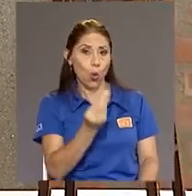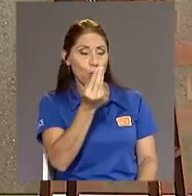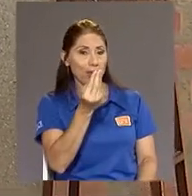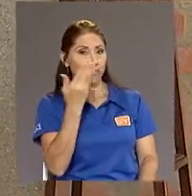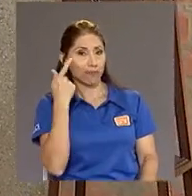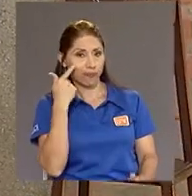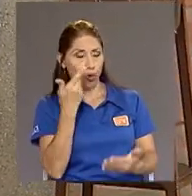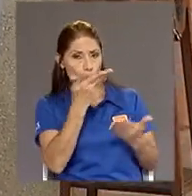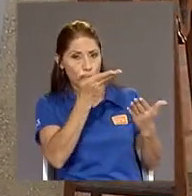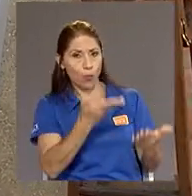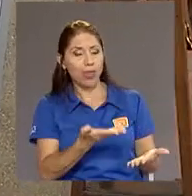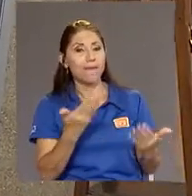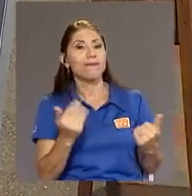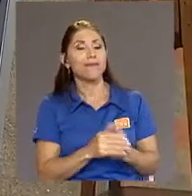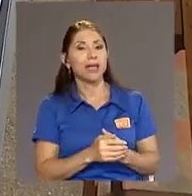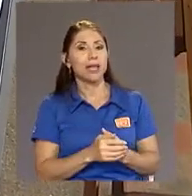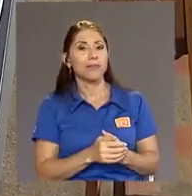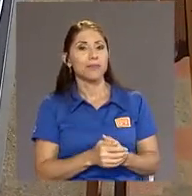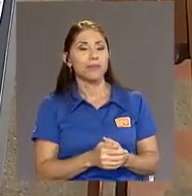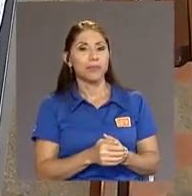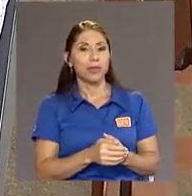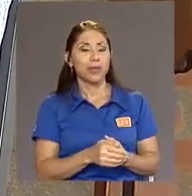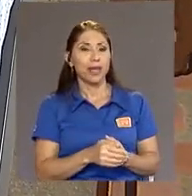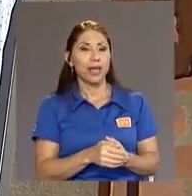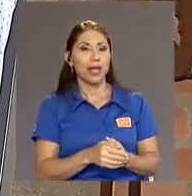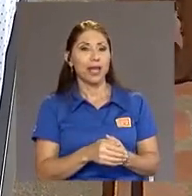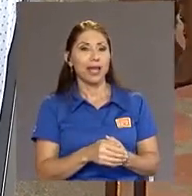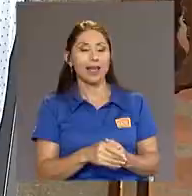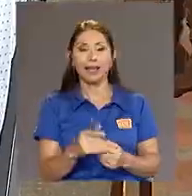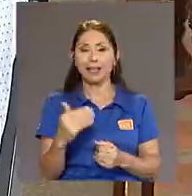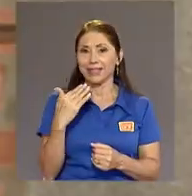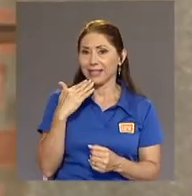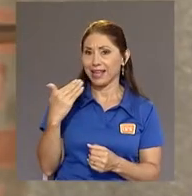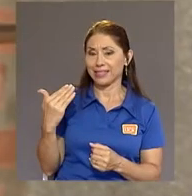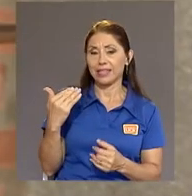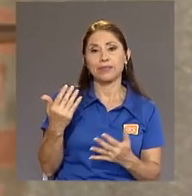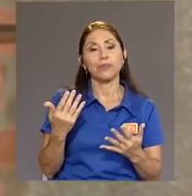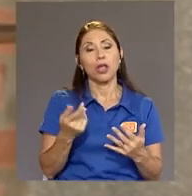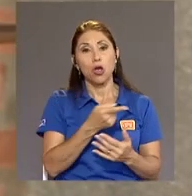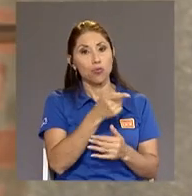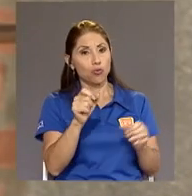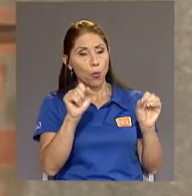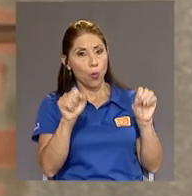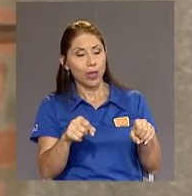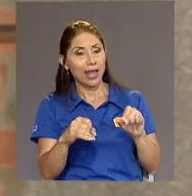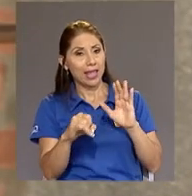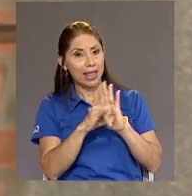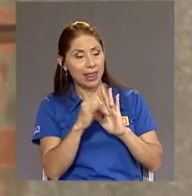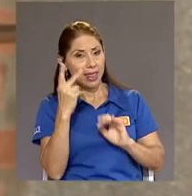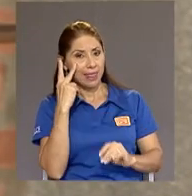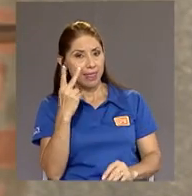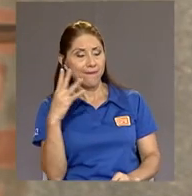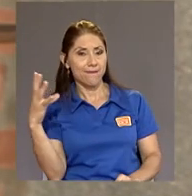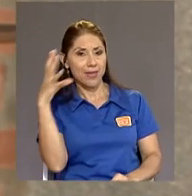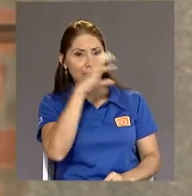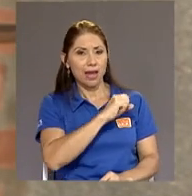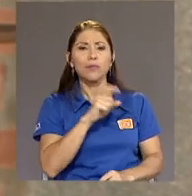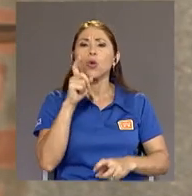ver, las amigas y amigos que están viéndolo, lo podrían identificar. Y uno de los